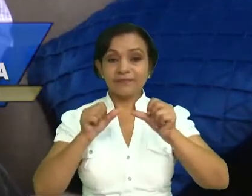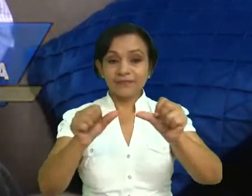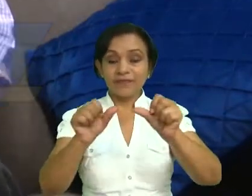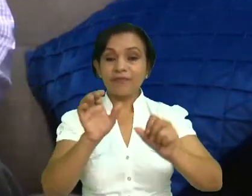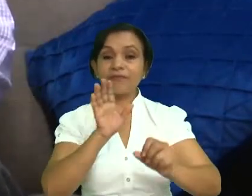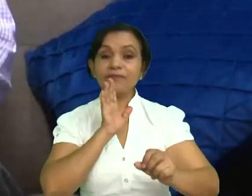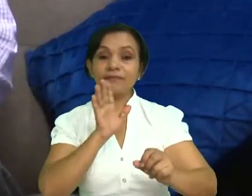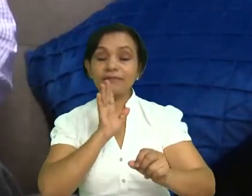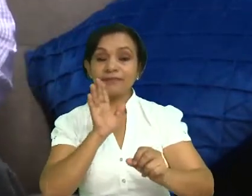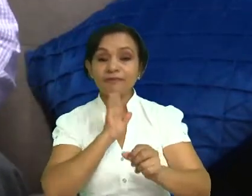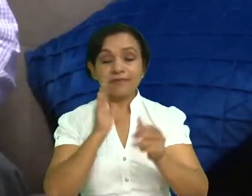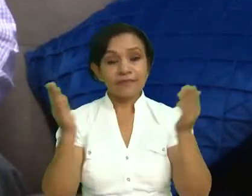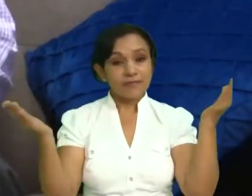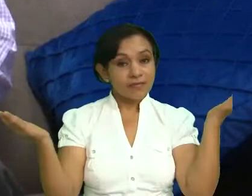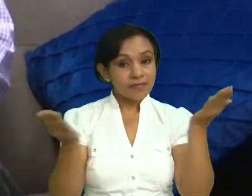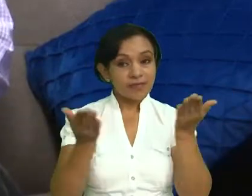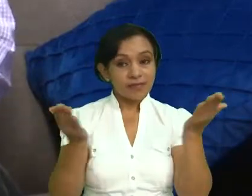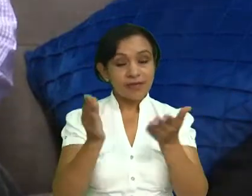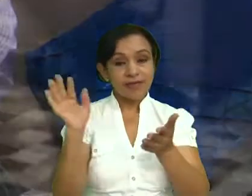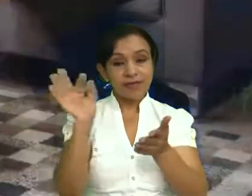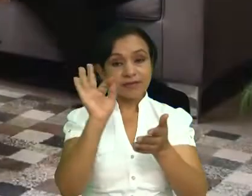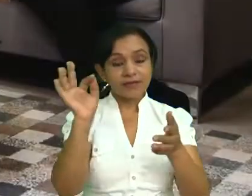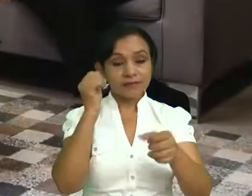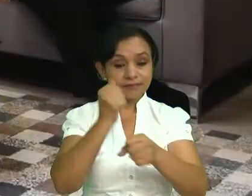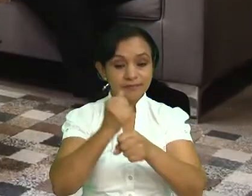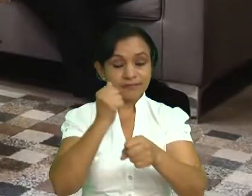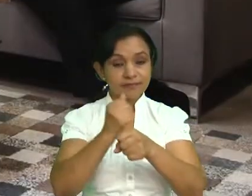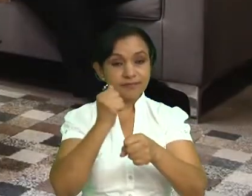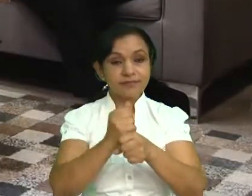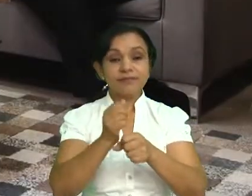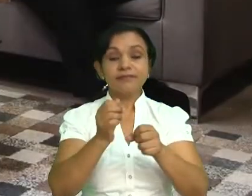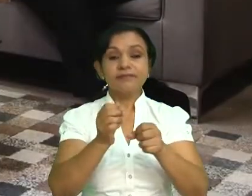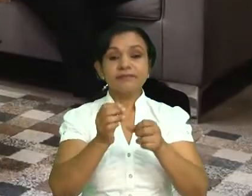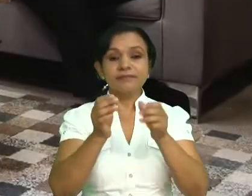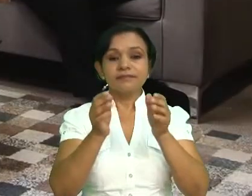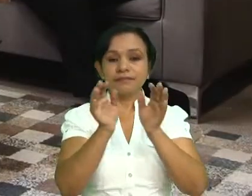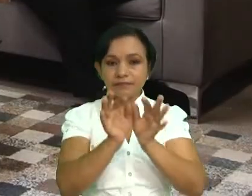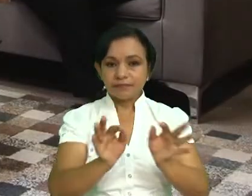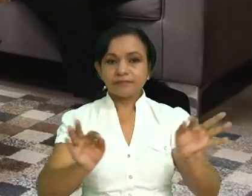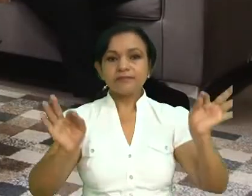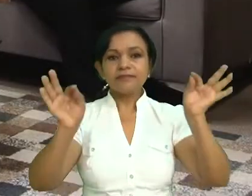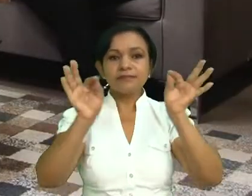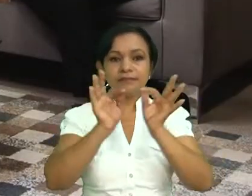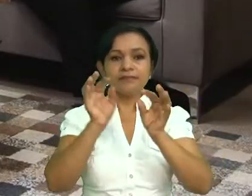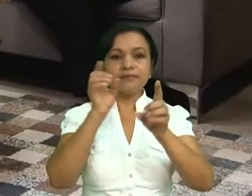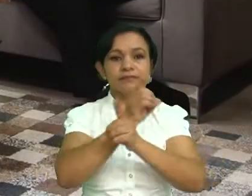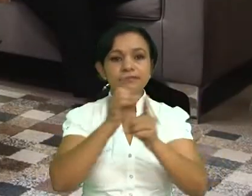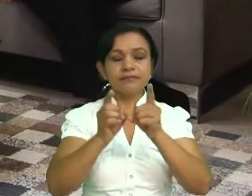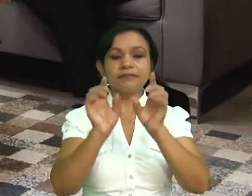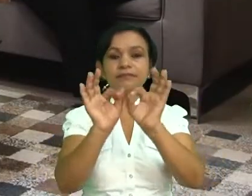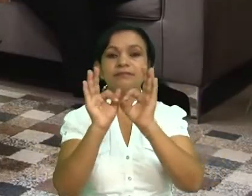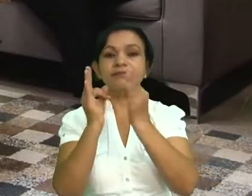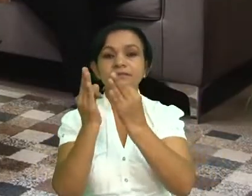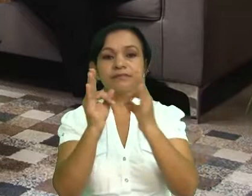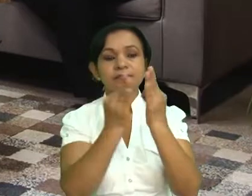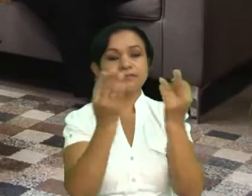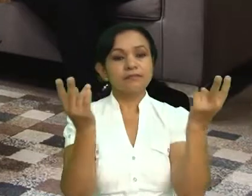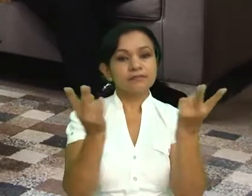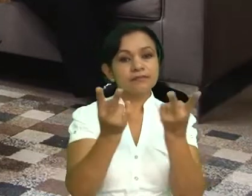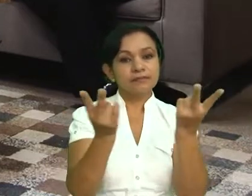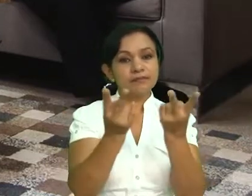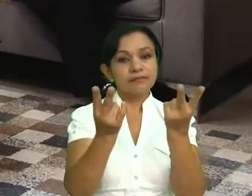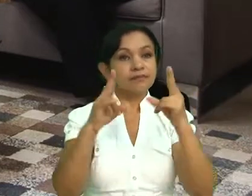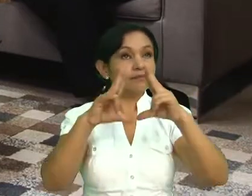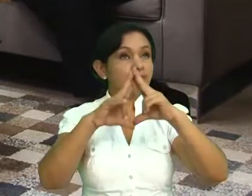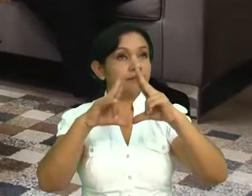continuáramos hablando sobre todas estas líneas de trabajo que son de cara, y es muy importante esto que hay que decirlo, con las familias nicaragüenses, porque de